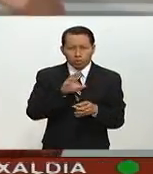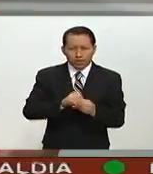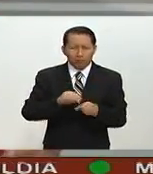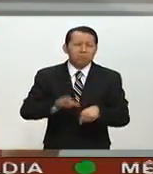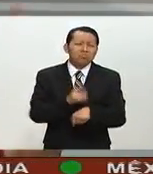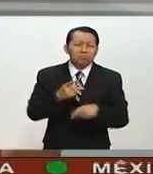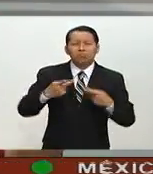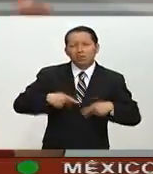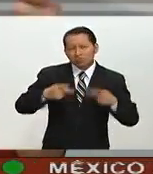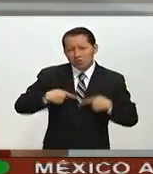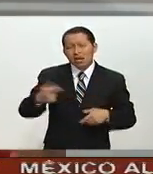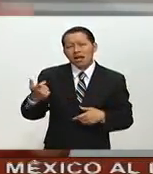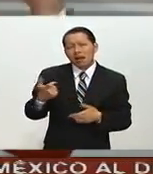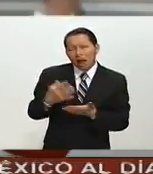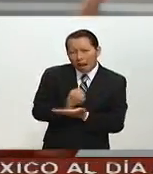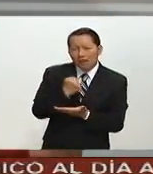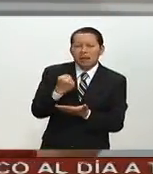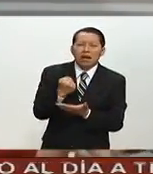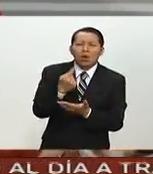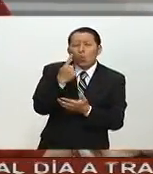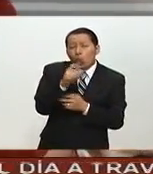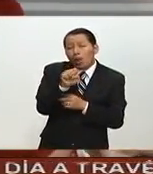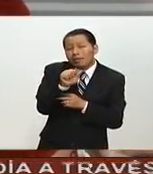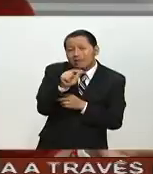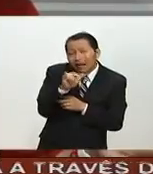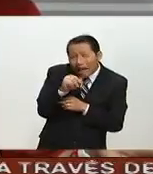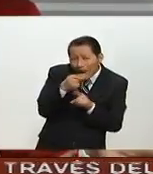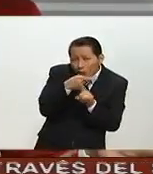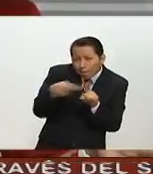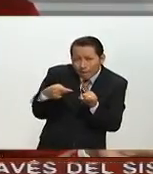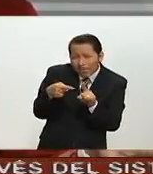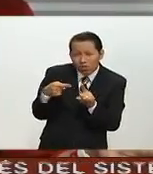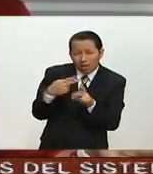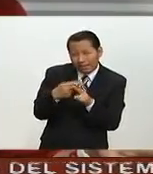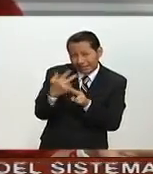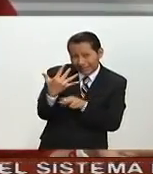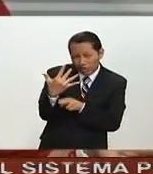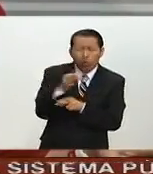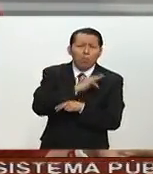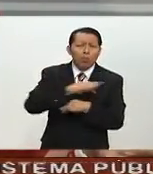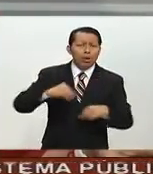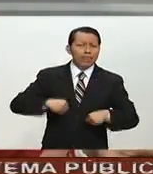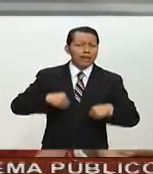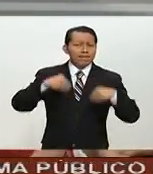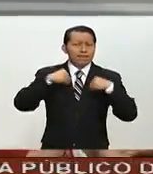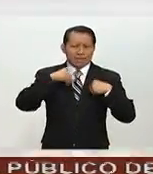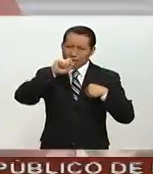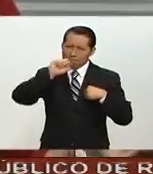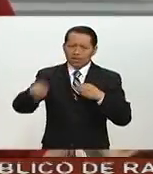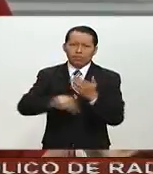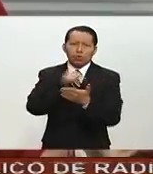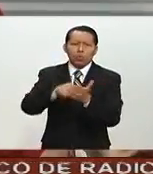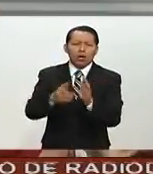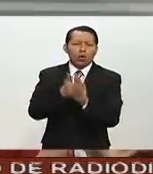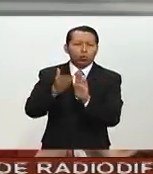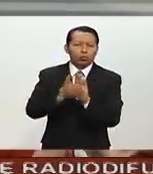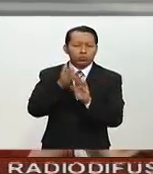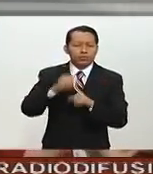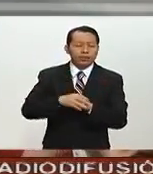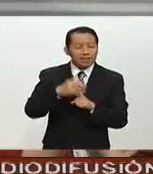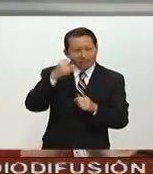un salario y medio, hasta 5, puedan vivir ahí donde estamos nosotros construyendo. Yo creo que